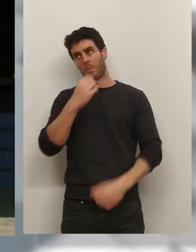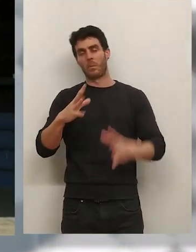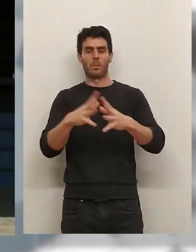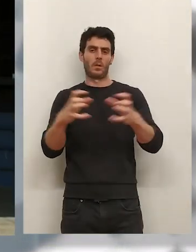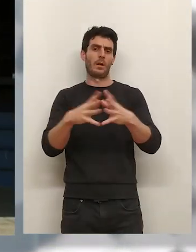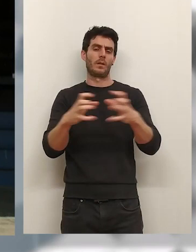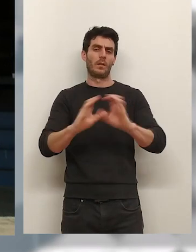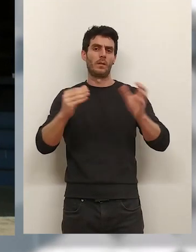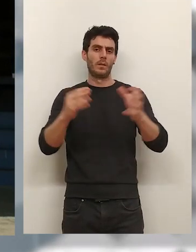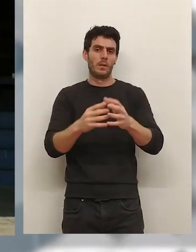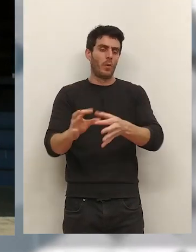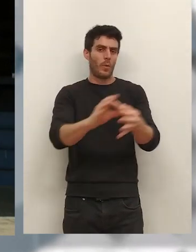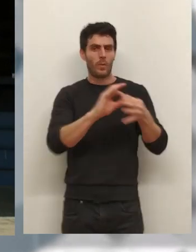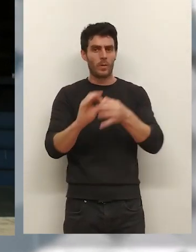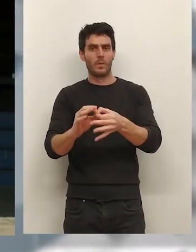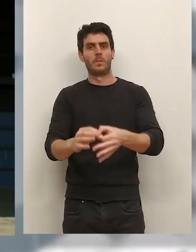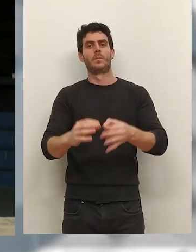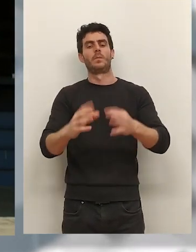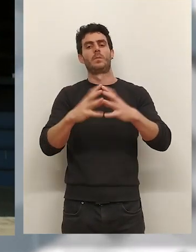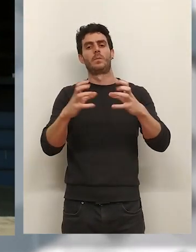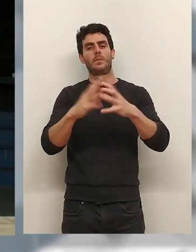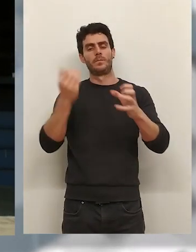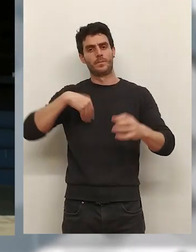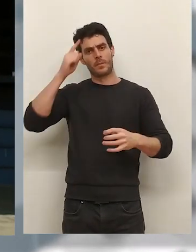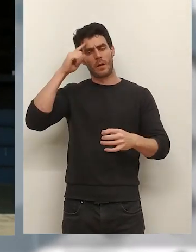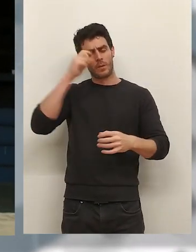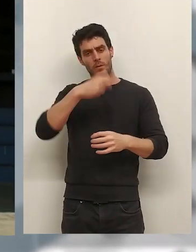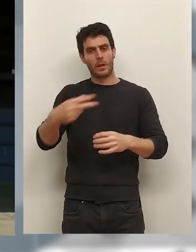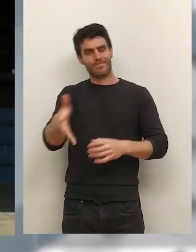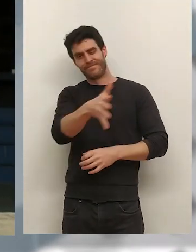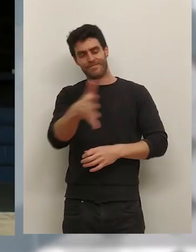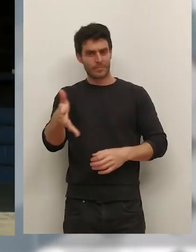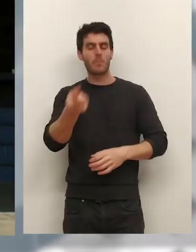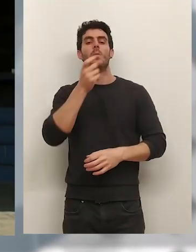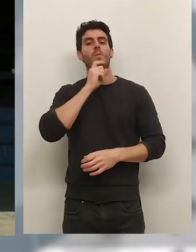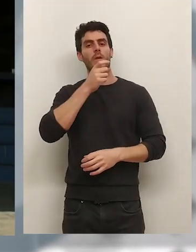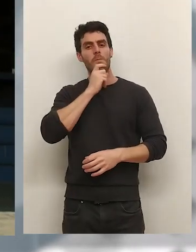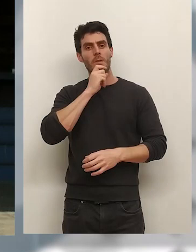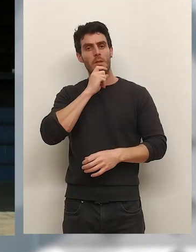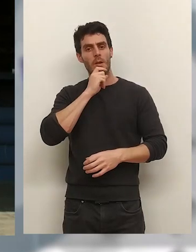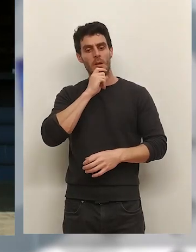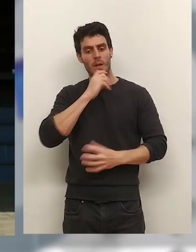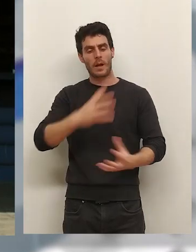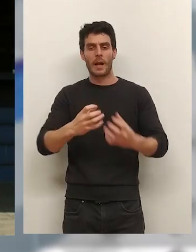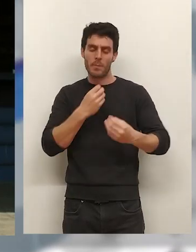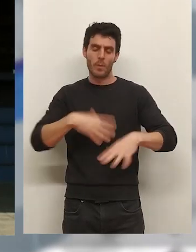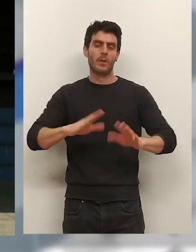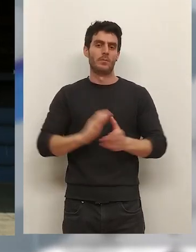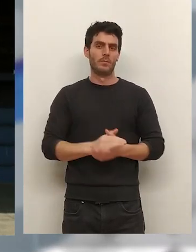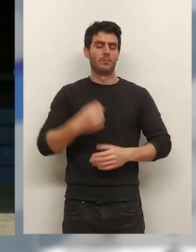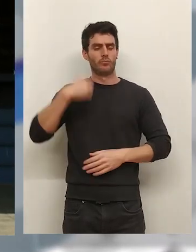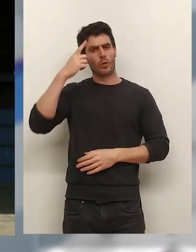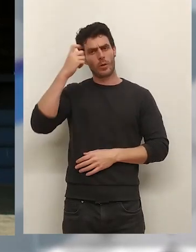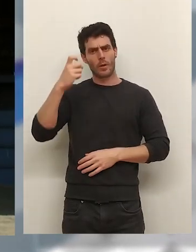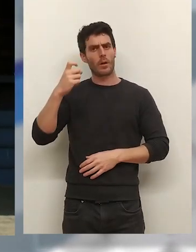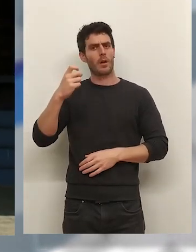con ganas, son un equipo muy unido y con ganas, sabiendo que bueno, no es un buen resultado. Es muy difícil sacarlo, ¿no? Pero bueno,